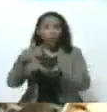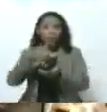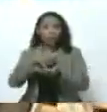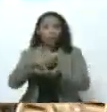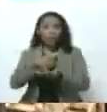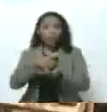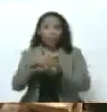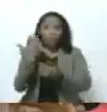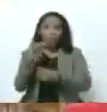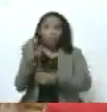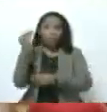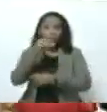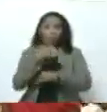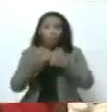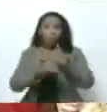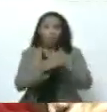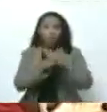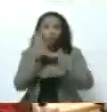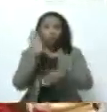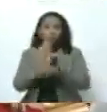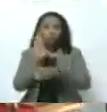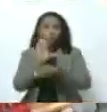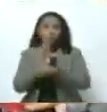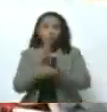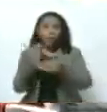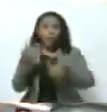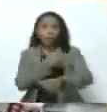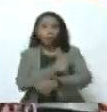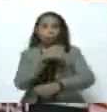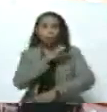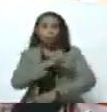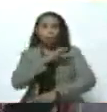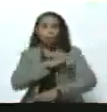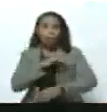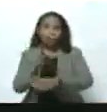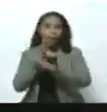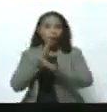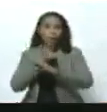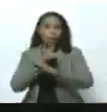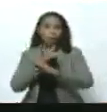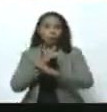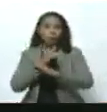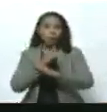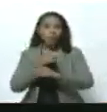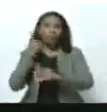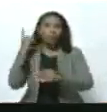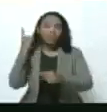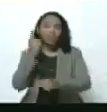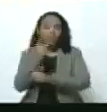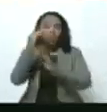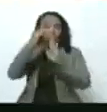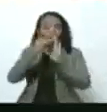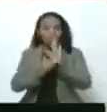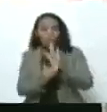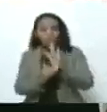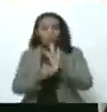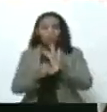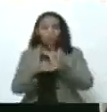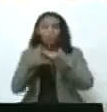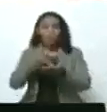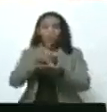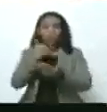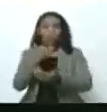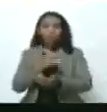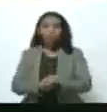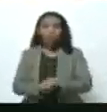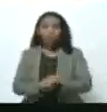y mientras más nos avancemos en curar las heridas sociales del bloqueo criminal, deberían reducirse las vulnerabilidades. Muchísimas gracias.